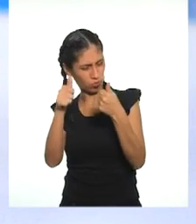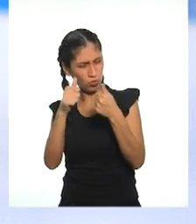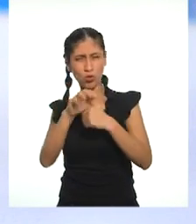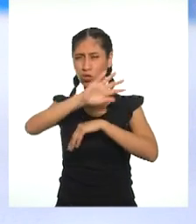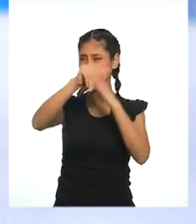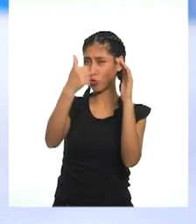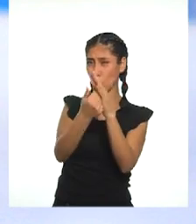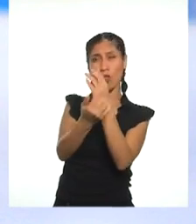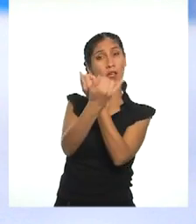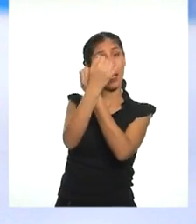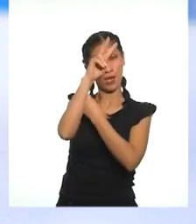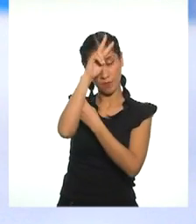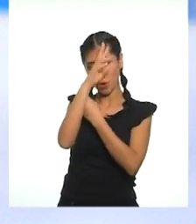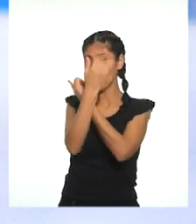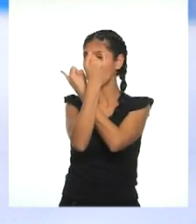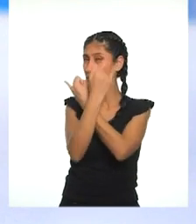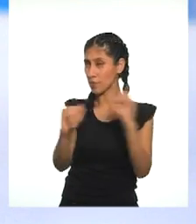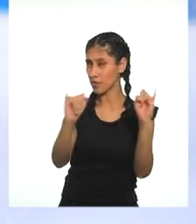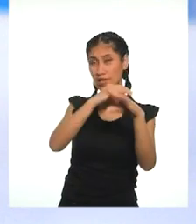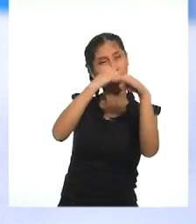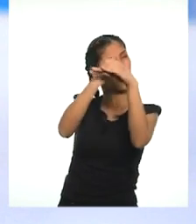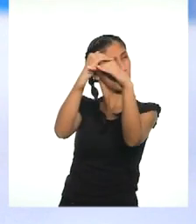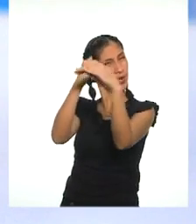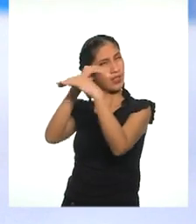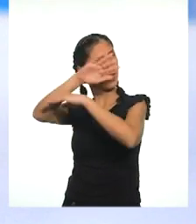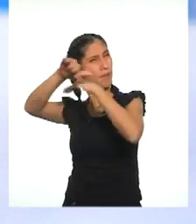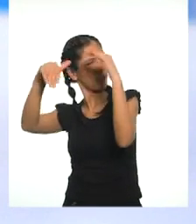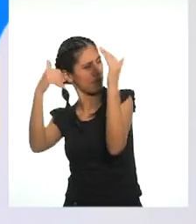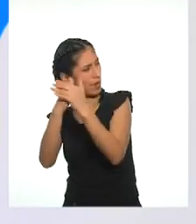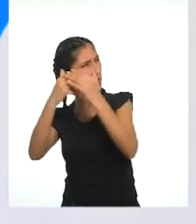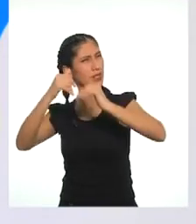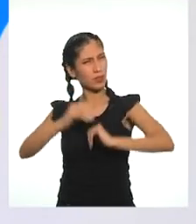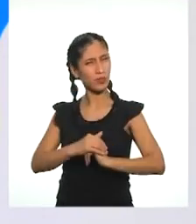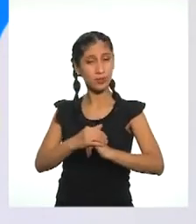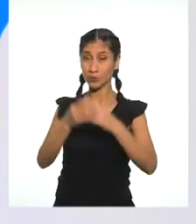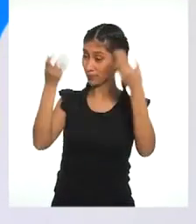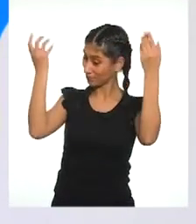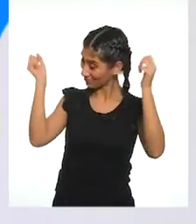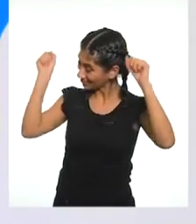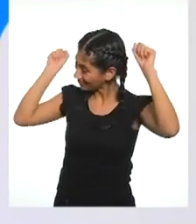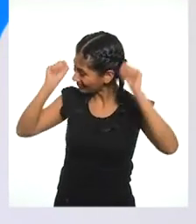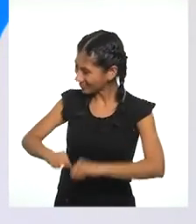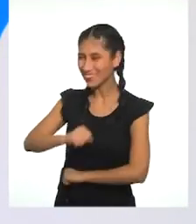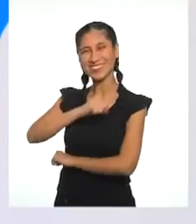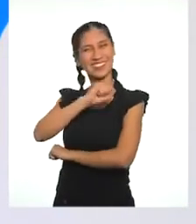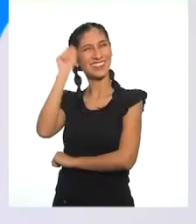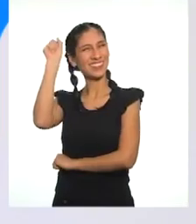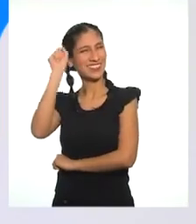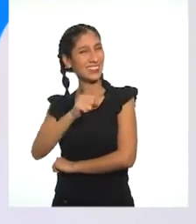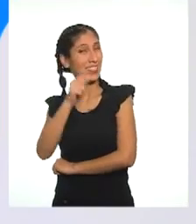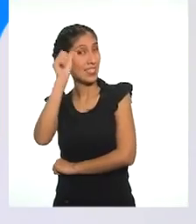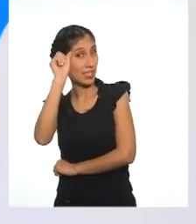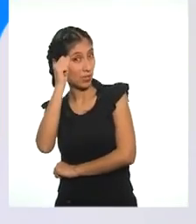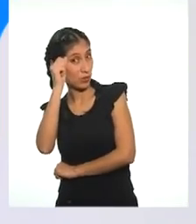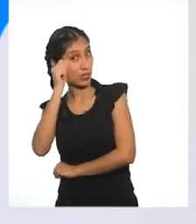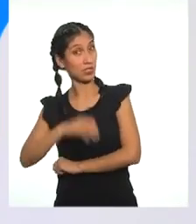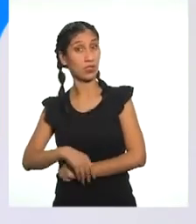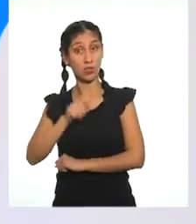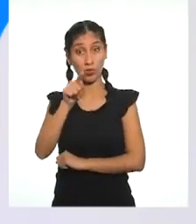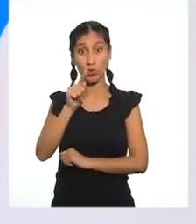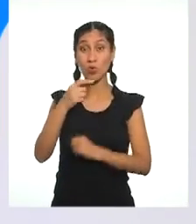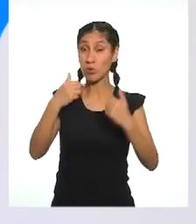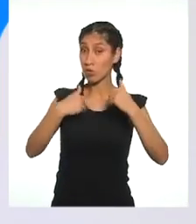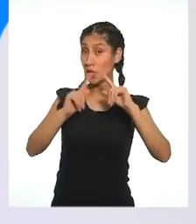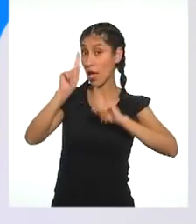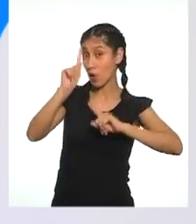independencia, una verdadera igualdad y justicia para todas y todos. ¡Por supuesto que sí! Y recuerda, si tienes